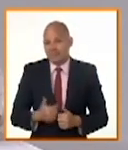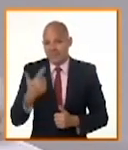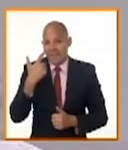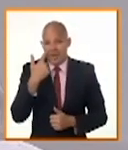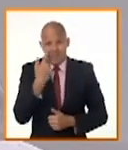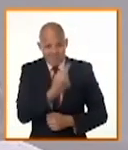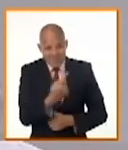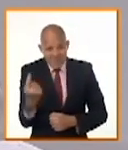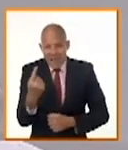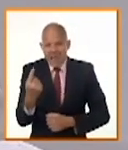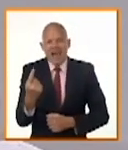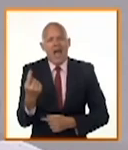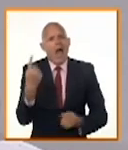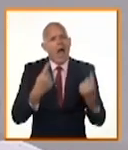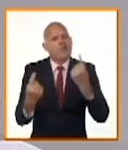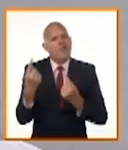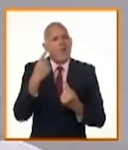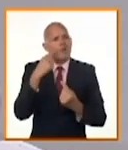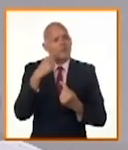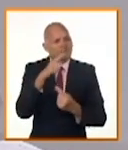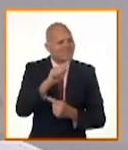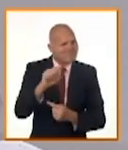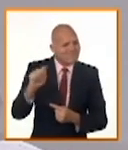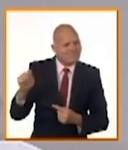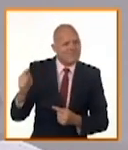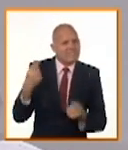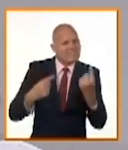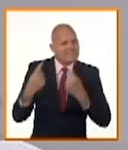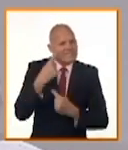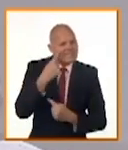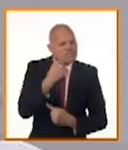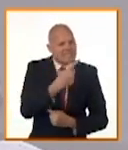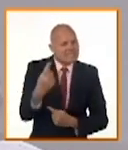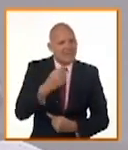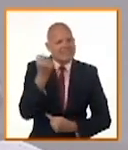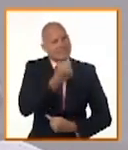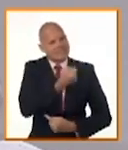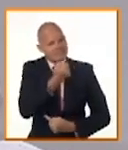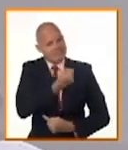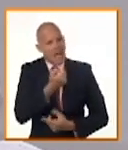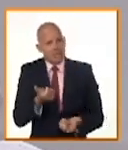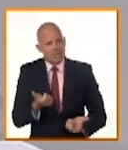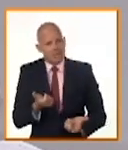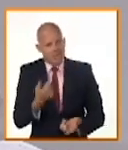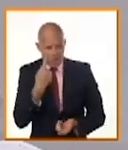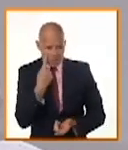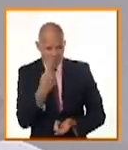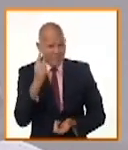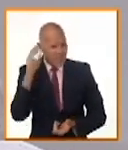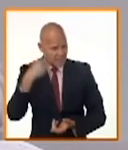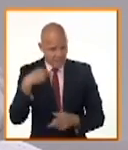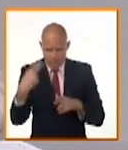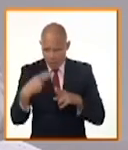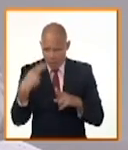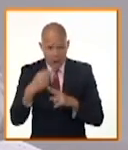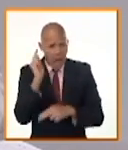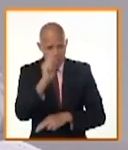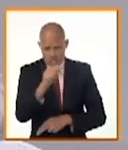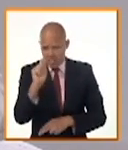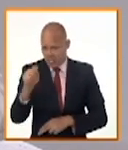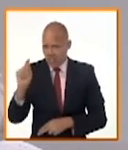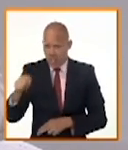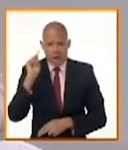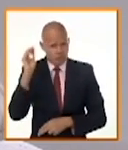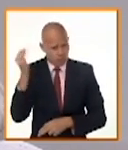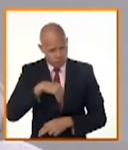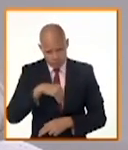en algunos lugares y que ya estamos teniendo incluso con con ejemplos prácticos de lugares donde se están haciendo